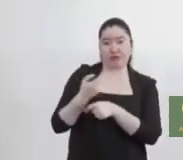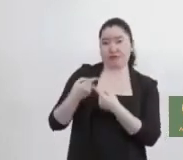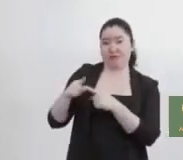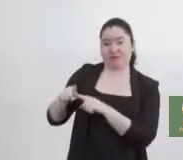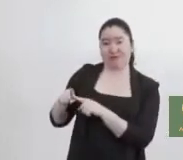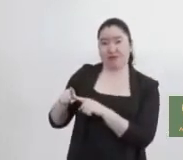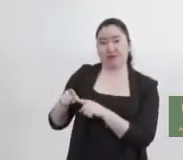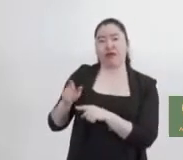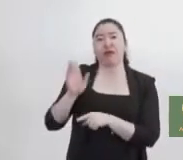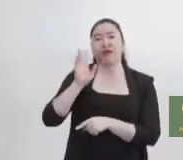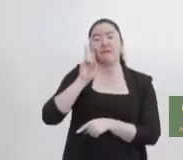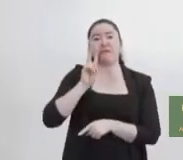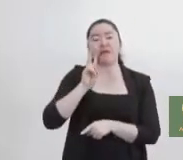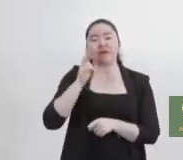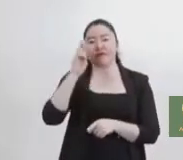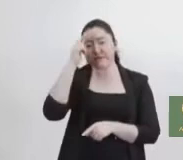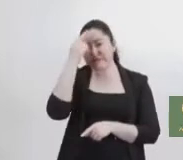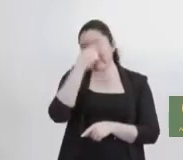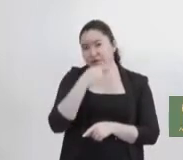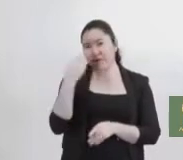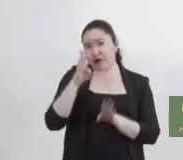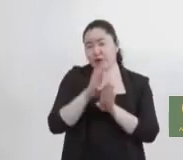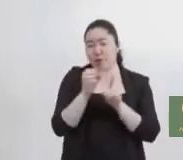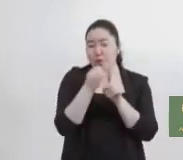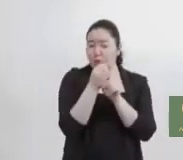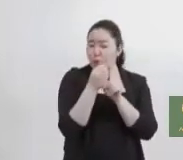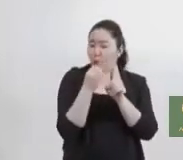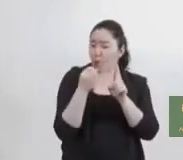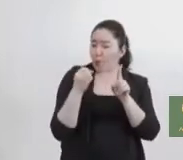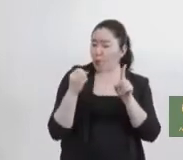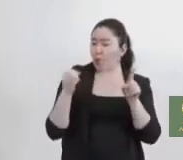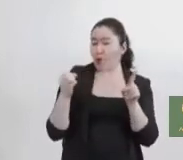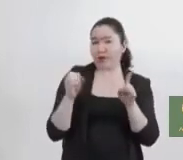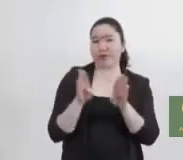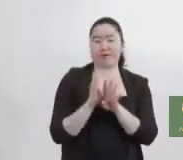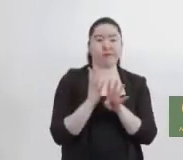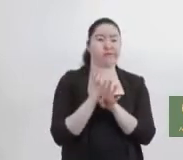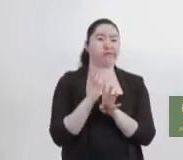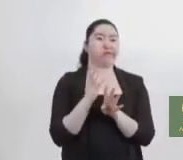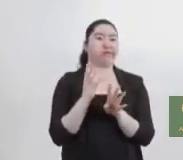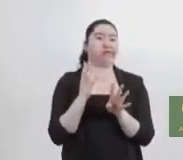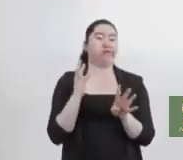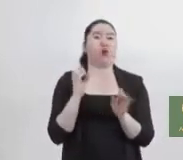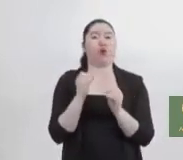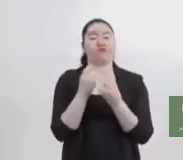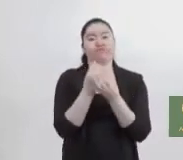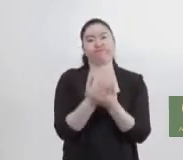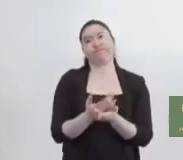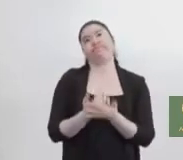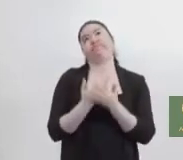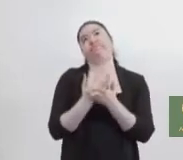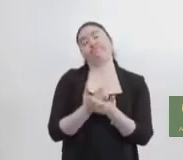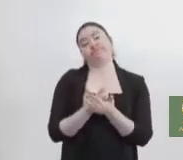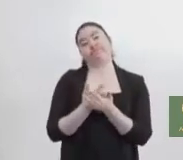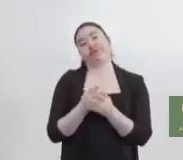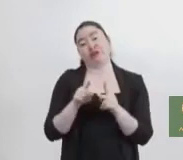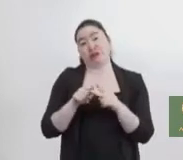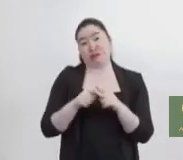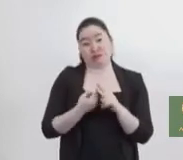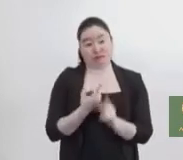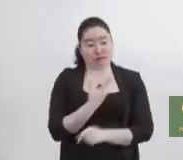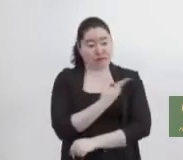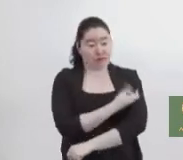nos ordene y que no genere colas o esperas muy grandes una vez que ya inicie la vacunación. Y